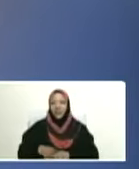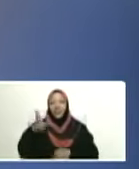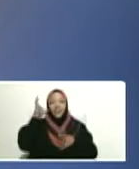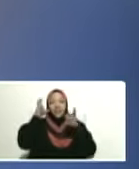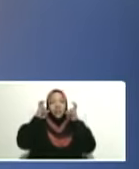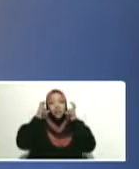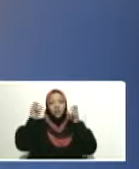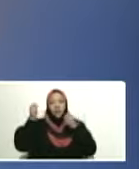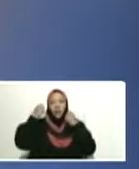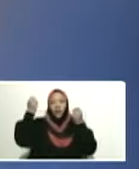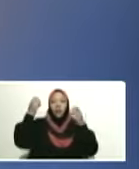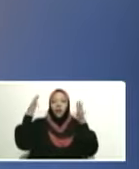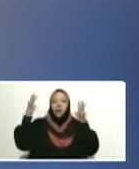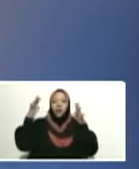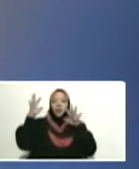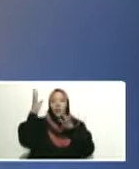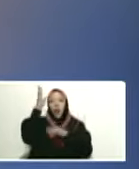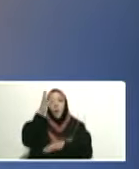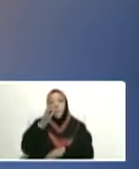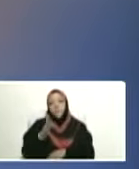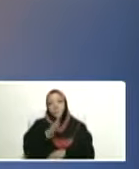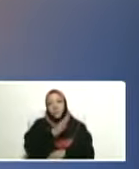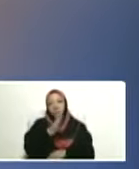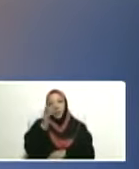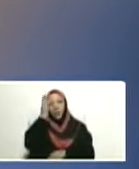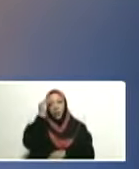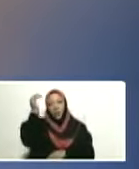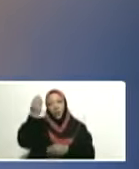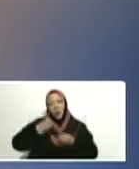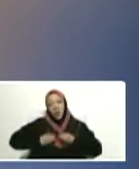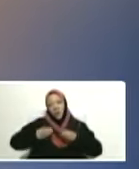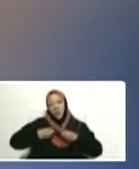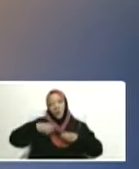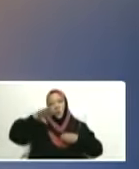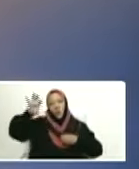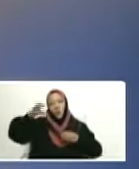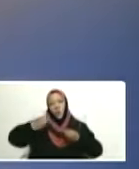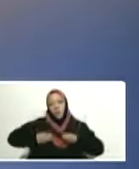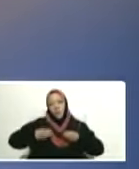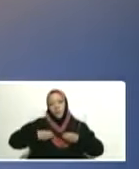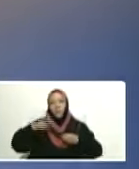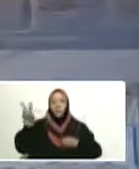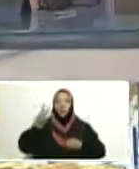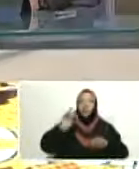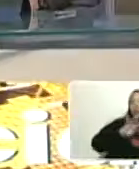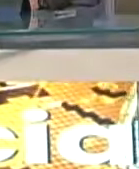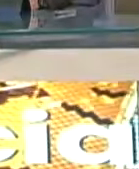Así es. Dios me lo bendiga, pues. Que viva la patria unida, que viva la Venezuela toda.